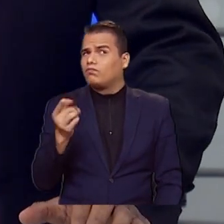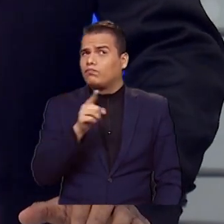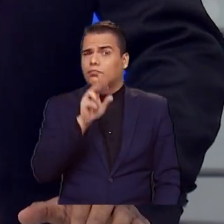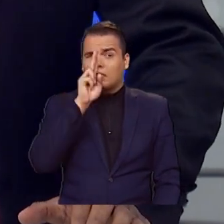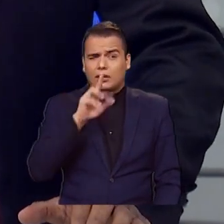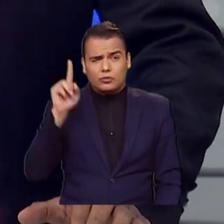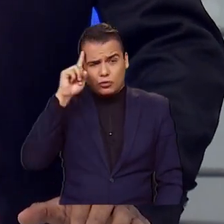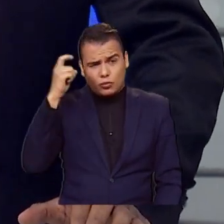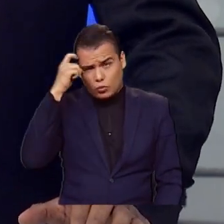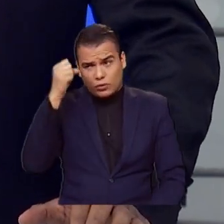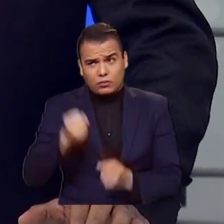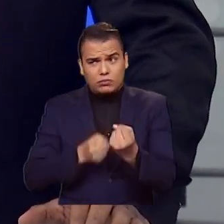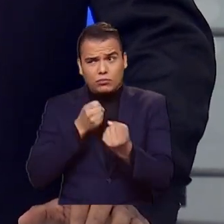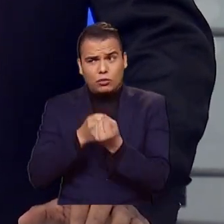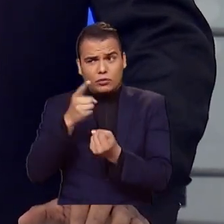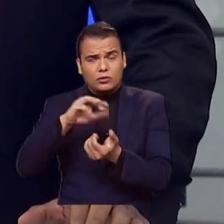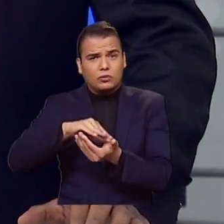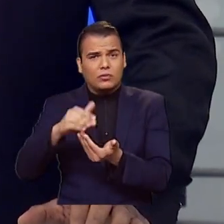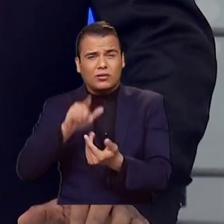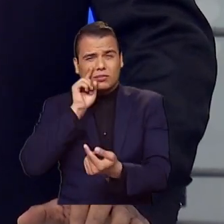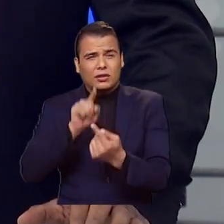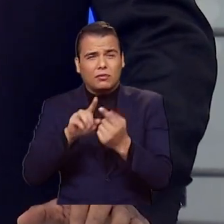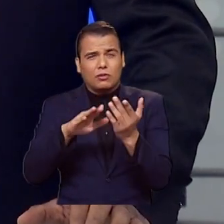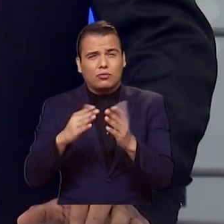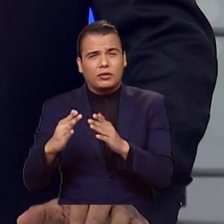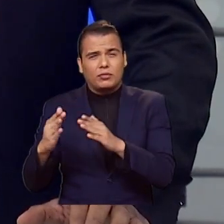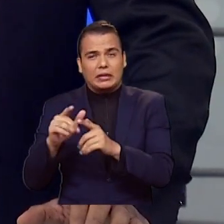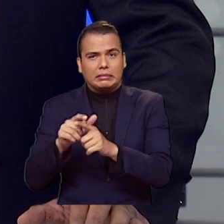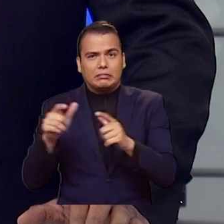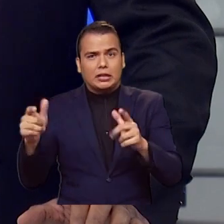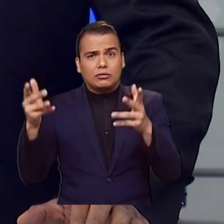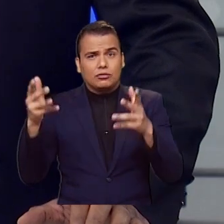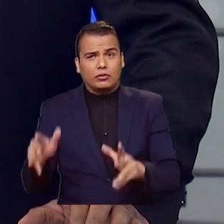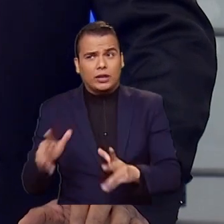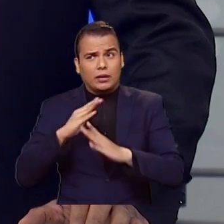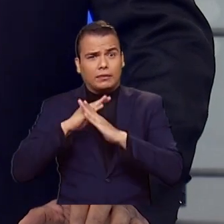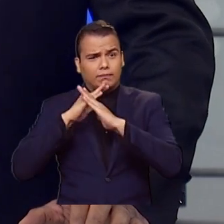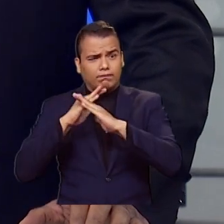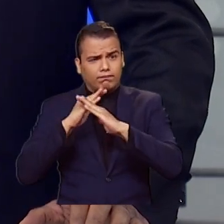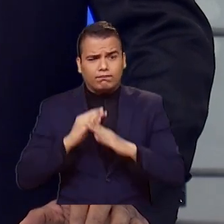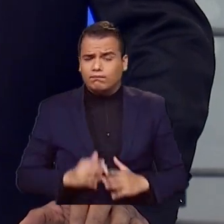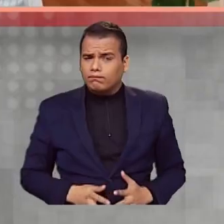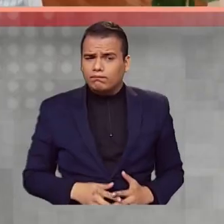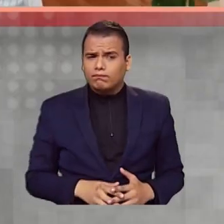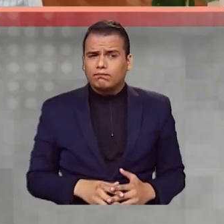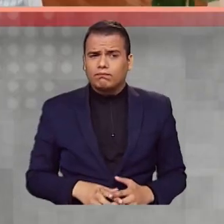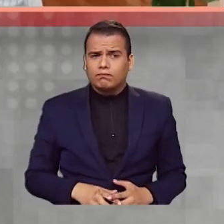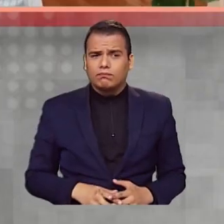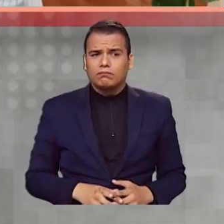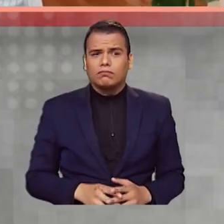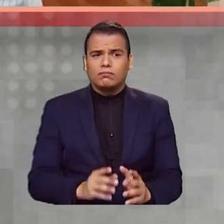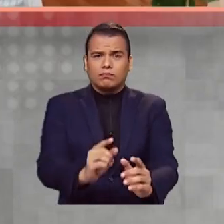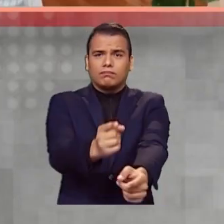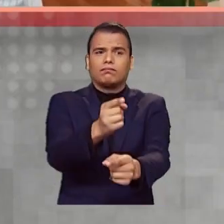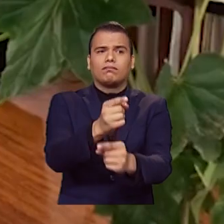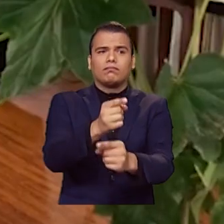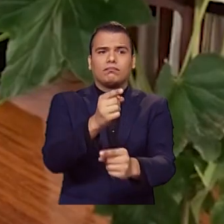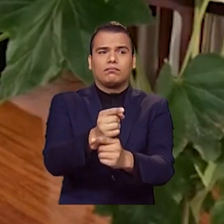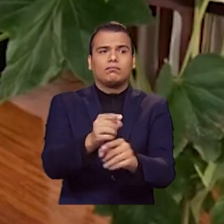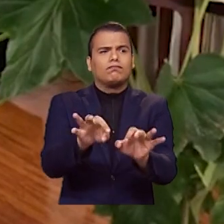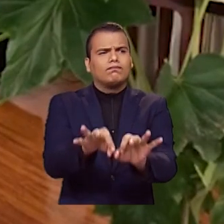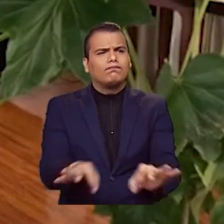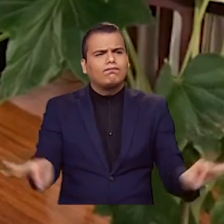del gobierno central para evitar múltiples muertes en tu bella Tumaco? Y más si tenemos en cuenta de que